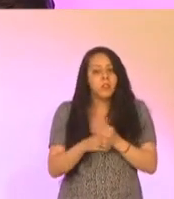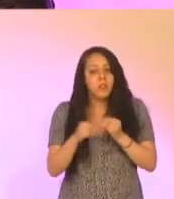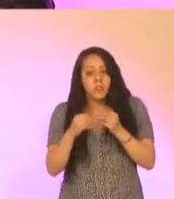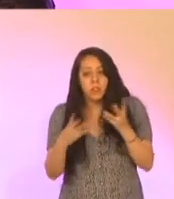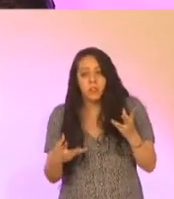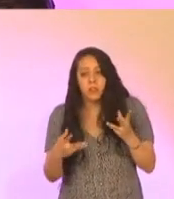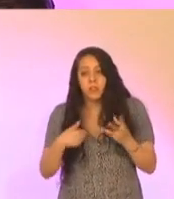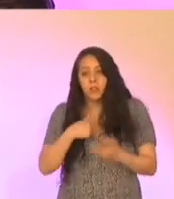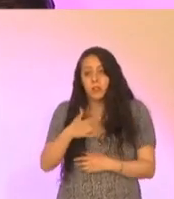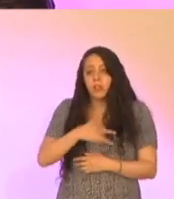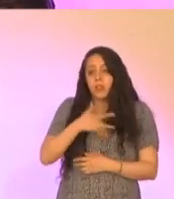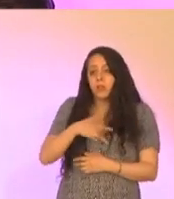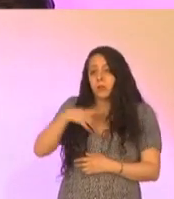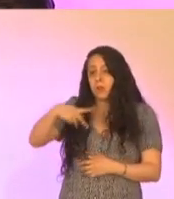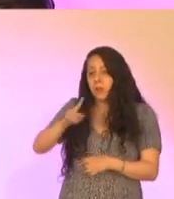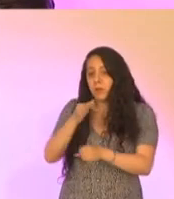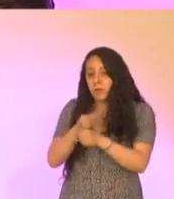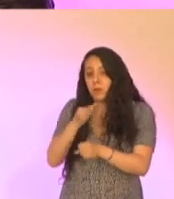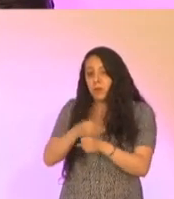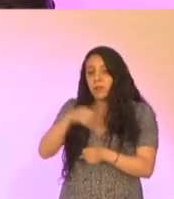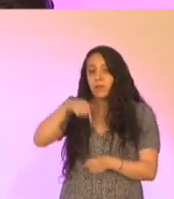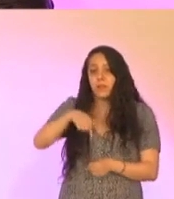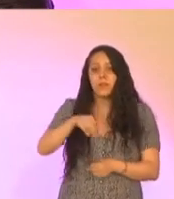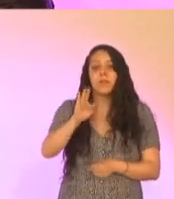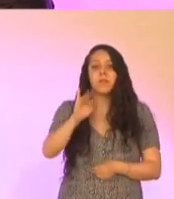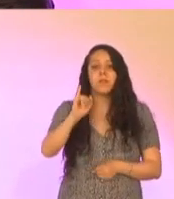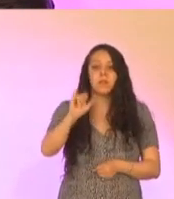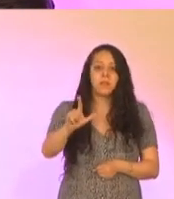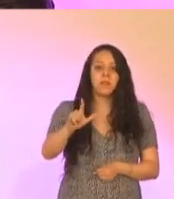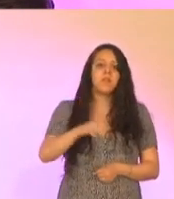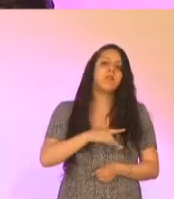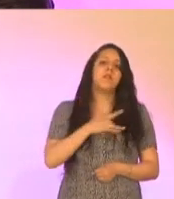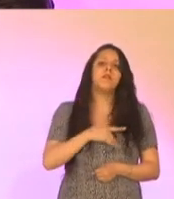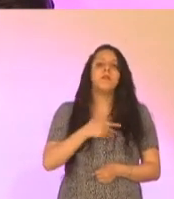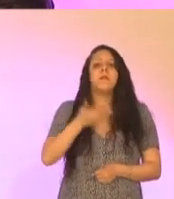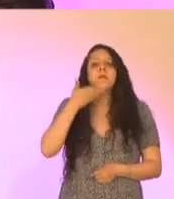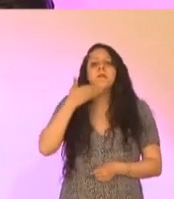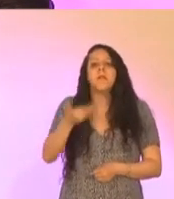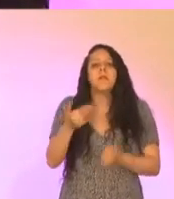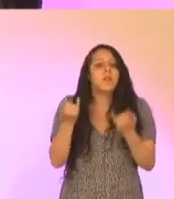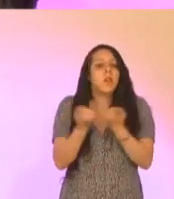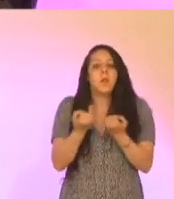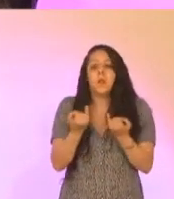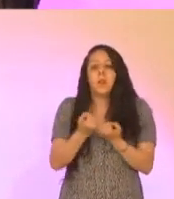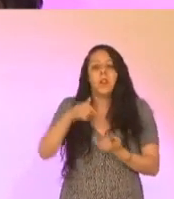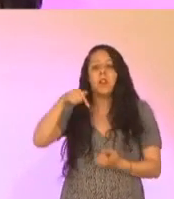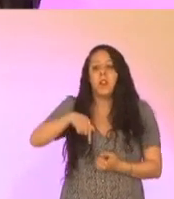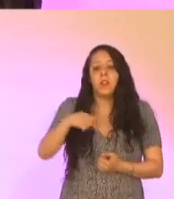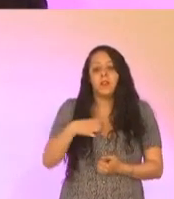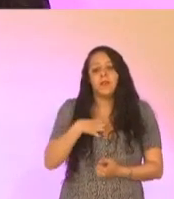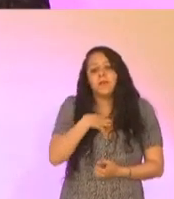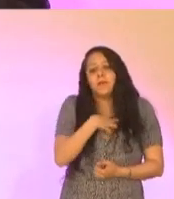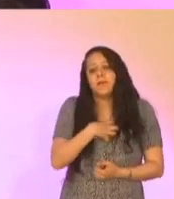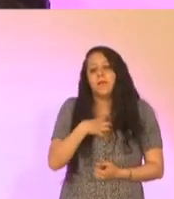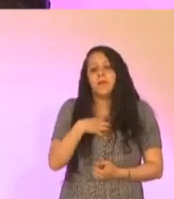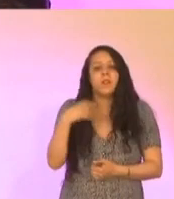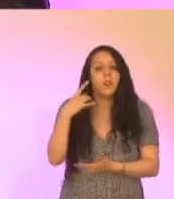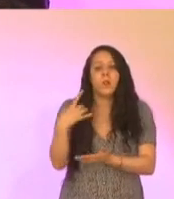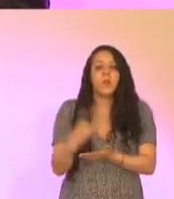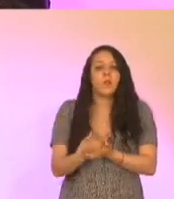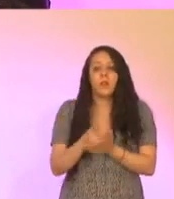grato yo estoy muy contenta de estar en la antología que no sea de poemas no